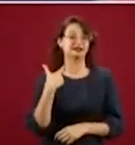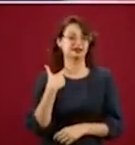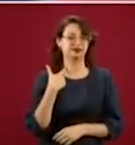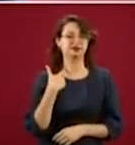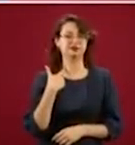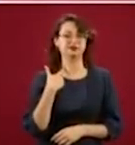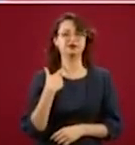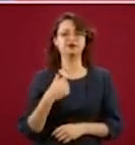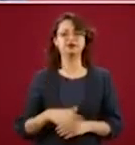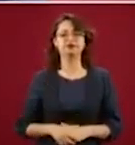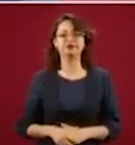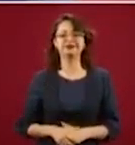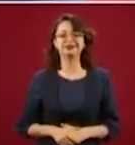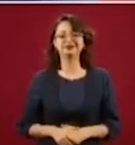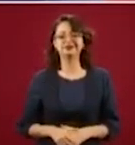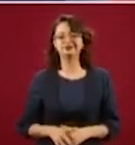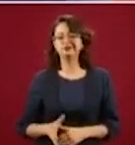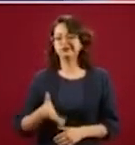Ahí no sé,